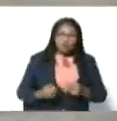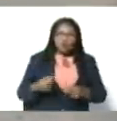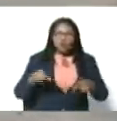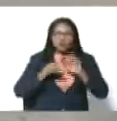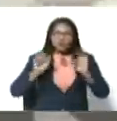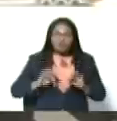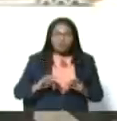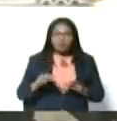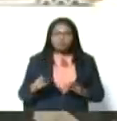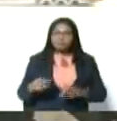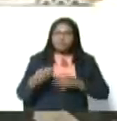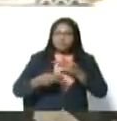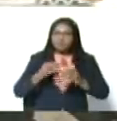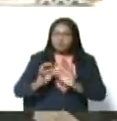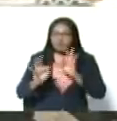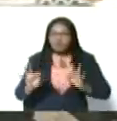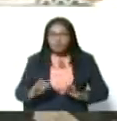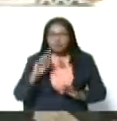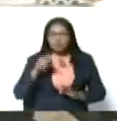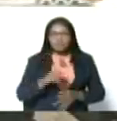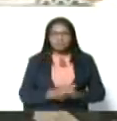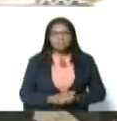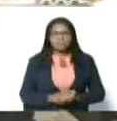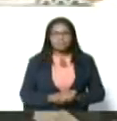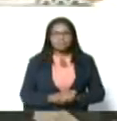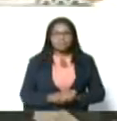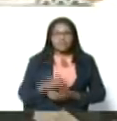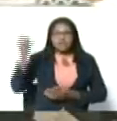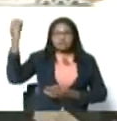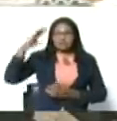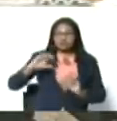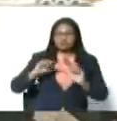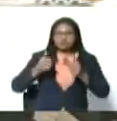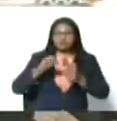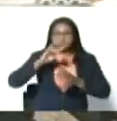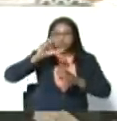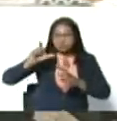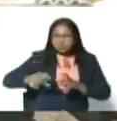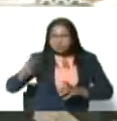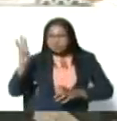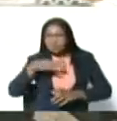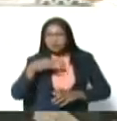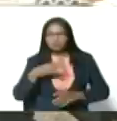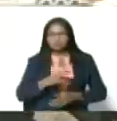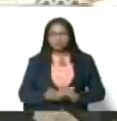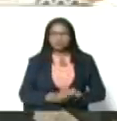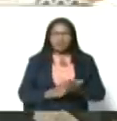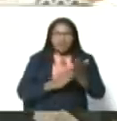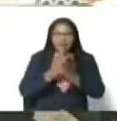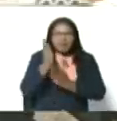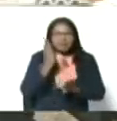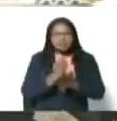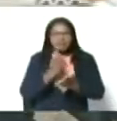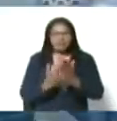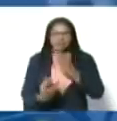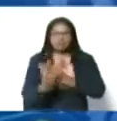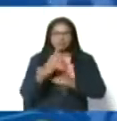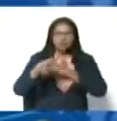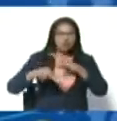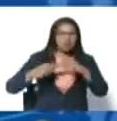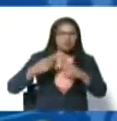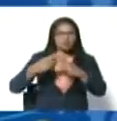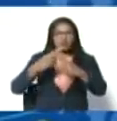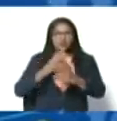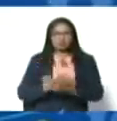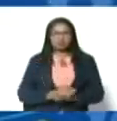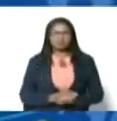podemos hacer esto. El sol de Venezuela nace en el Esequibo. Leales siempre,